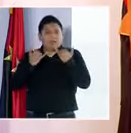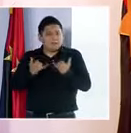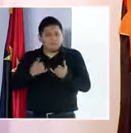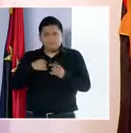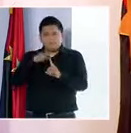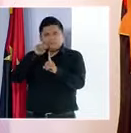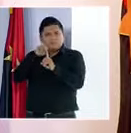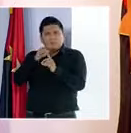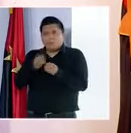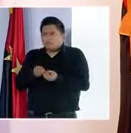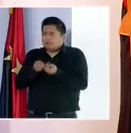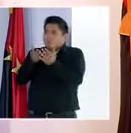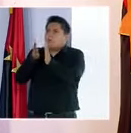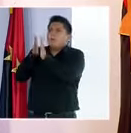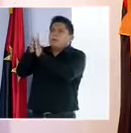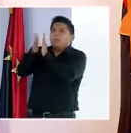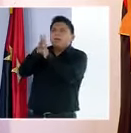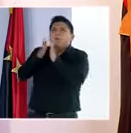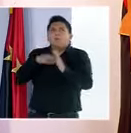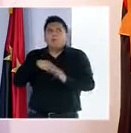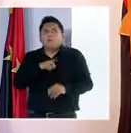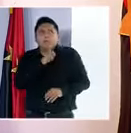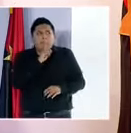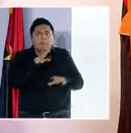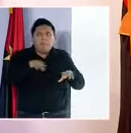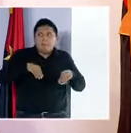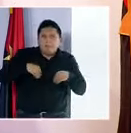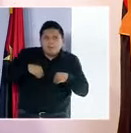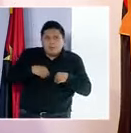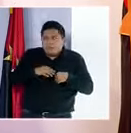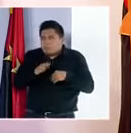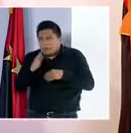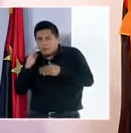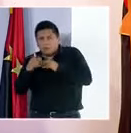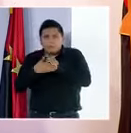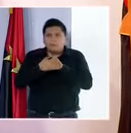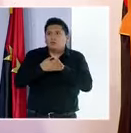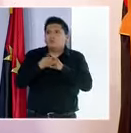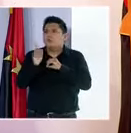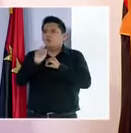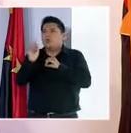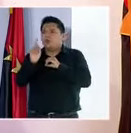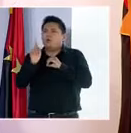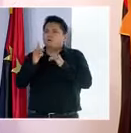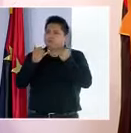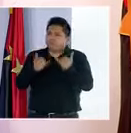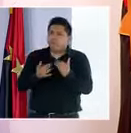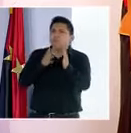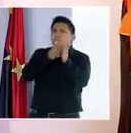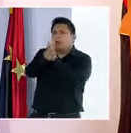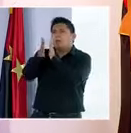le está entregando cuentas a los norte santandereanos. El nuevo